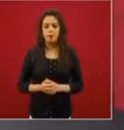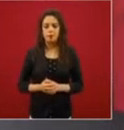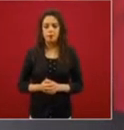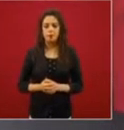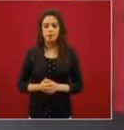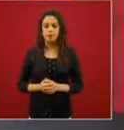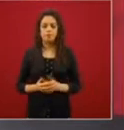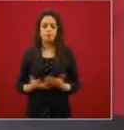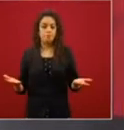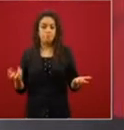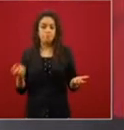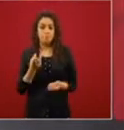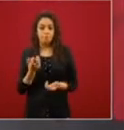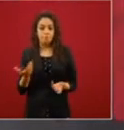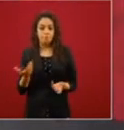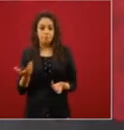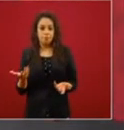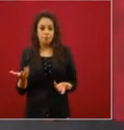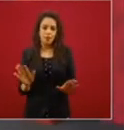Entonces, ya no,